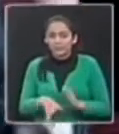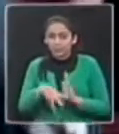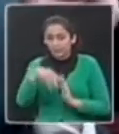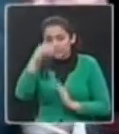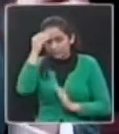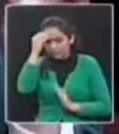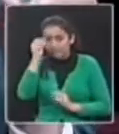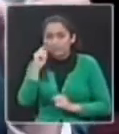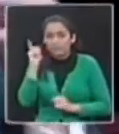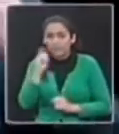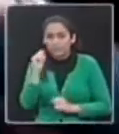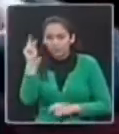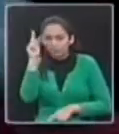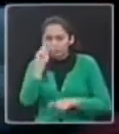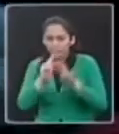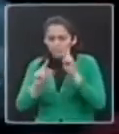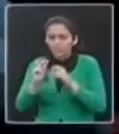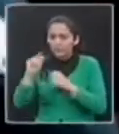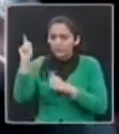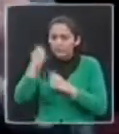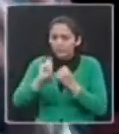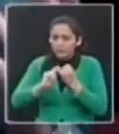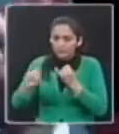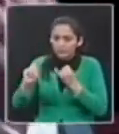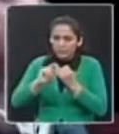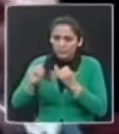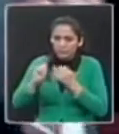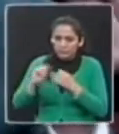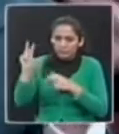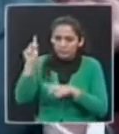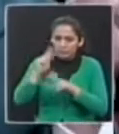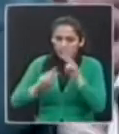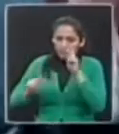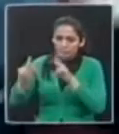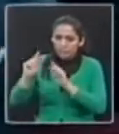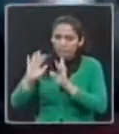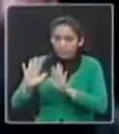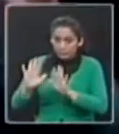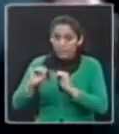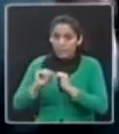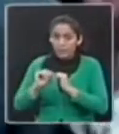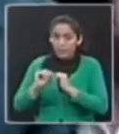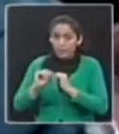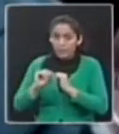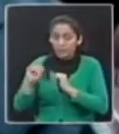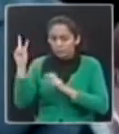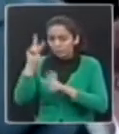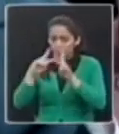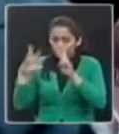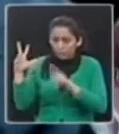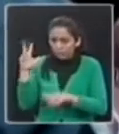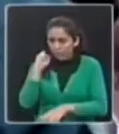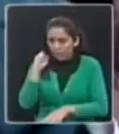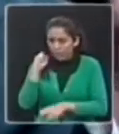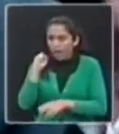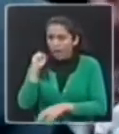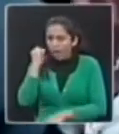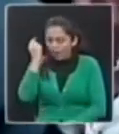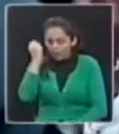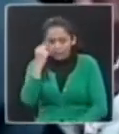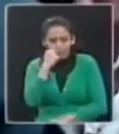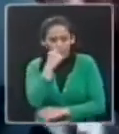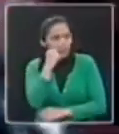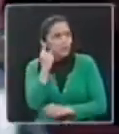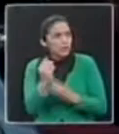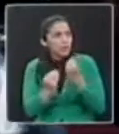qué necesidades latentes y manifiestas en el corazón de la gente. A partir de esas necesidades tiene que comenzar a esbozar